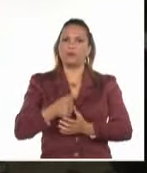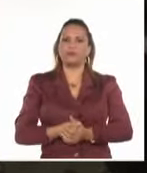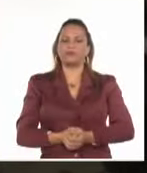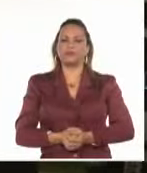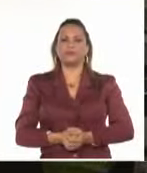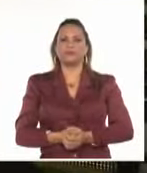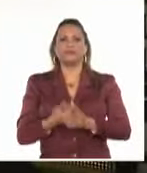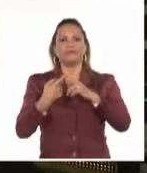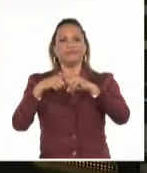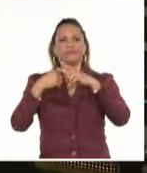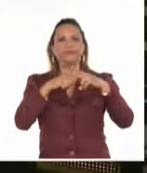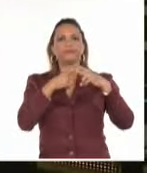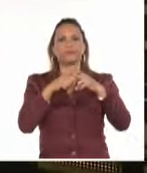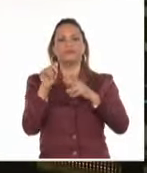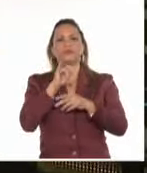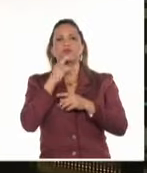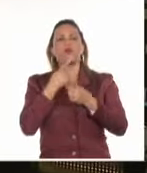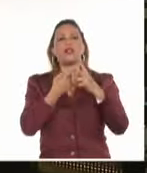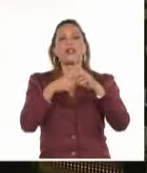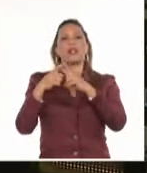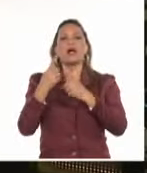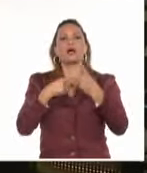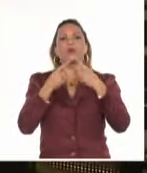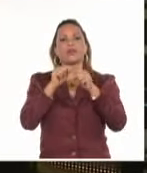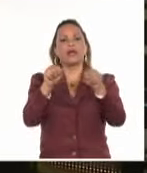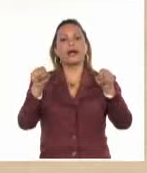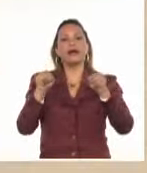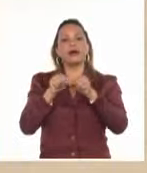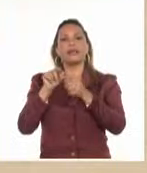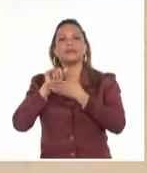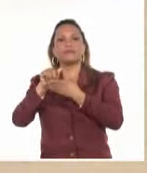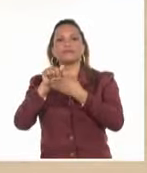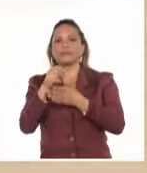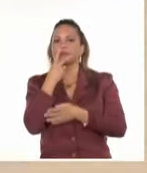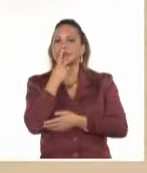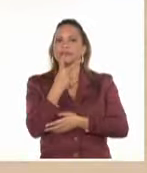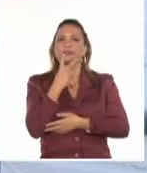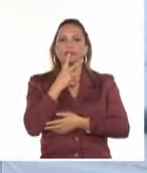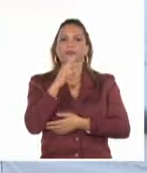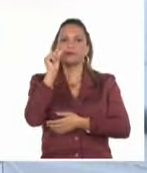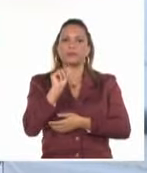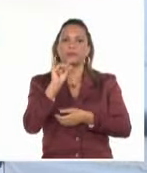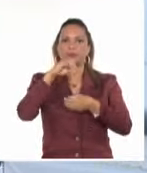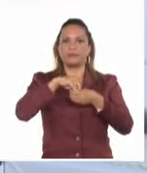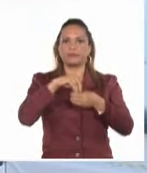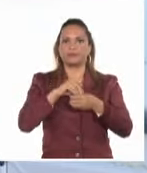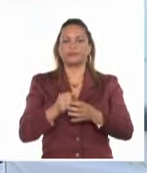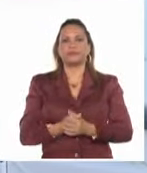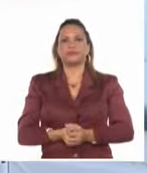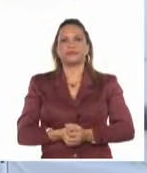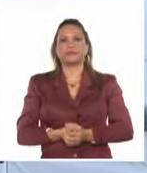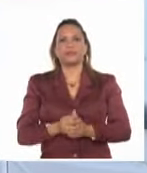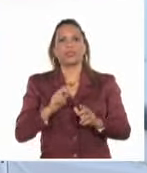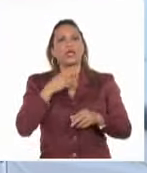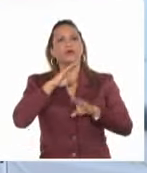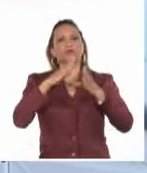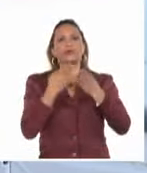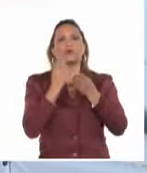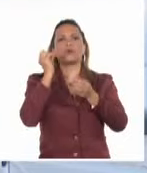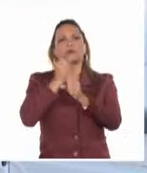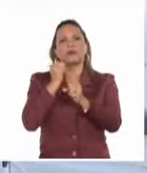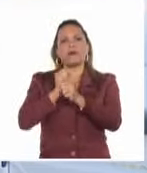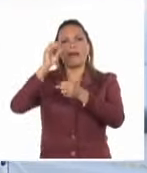también modificó áreas para el servicio y atención a viajeros. Se le hizo todos los trabajos en los